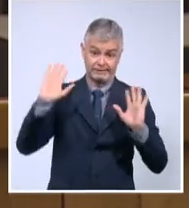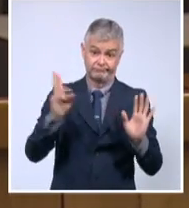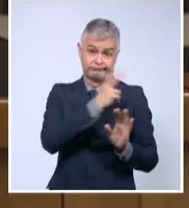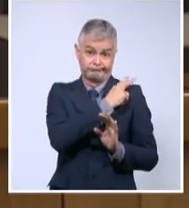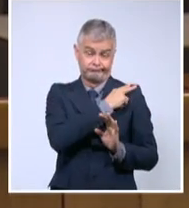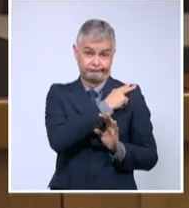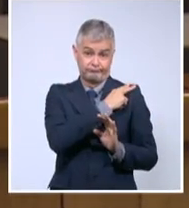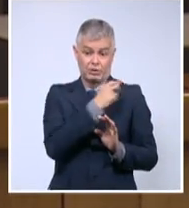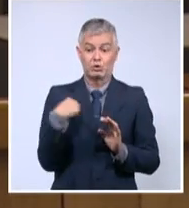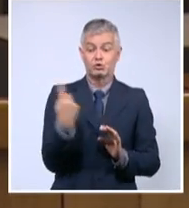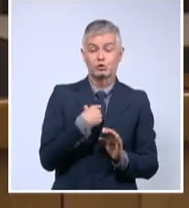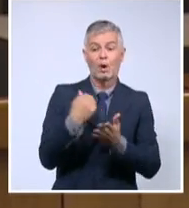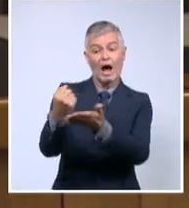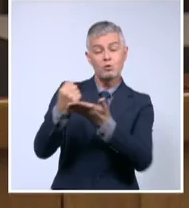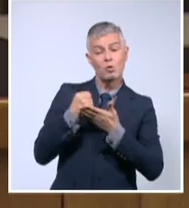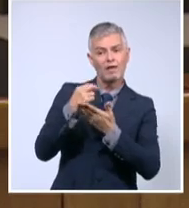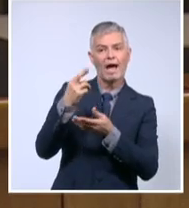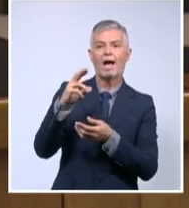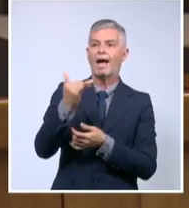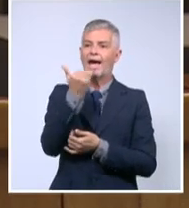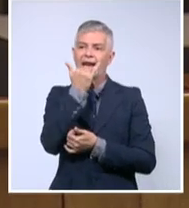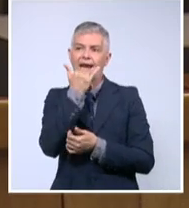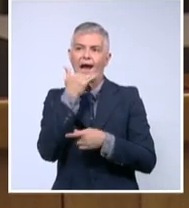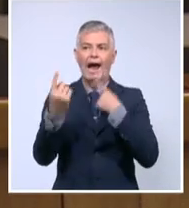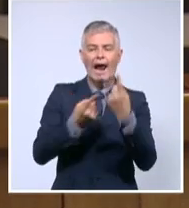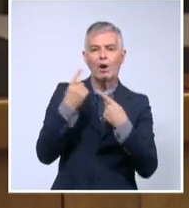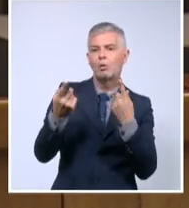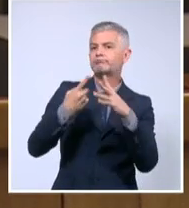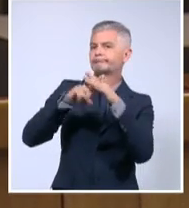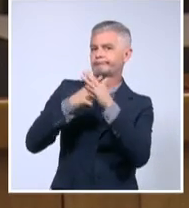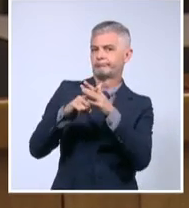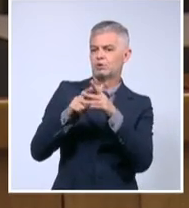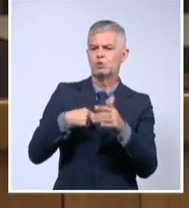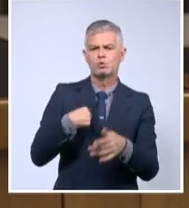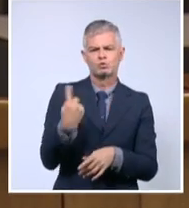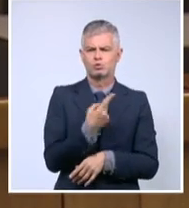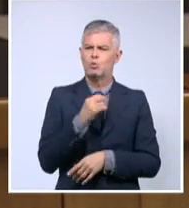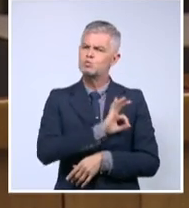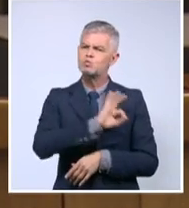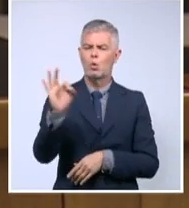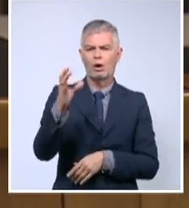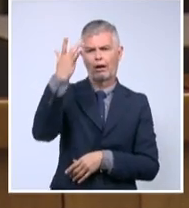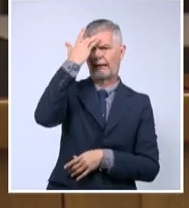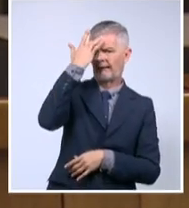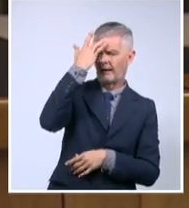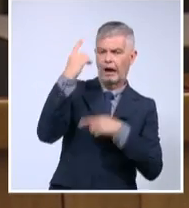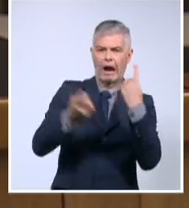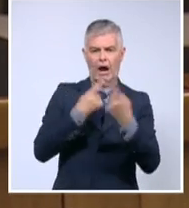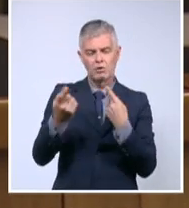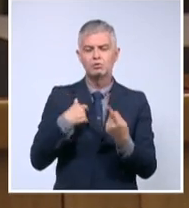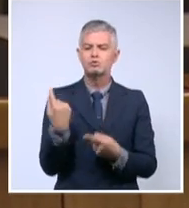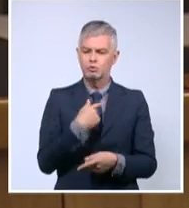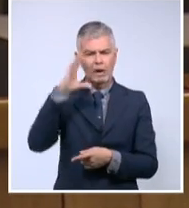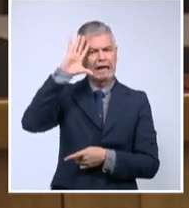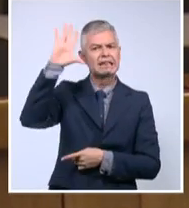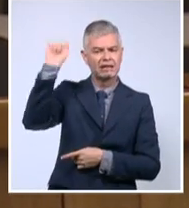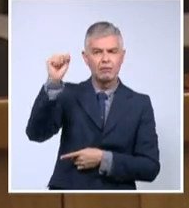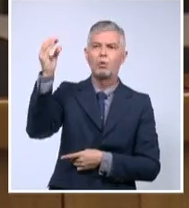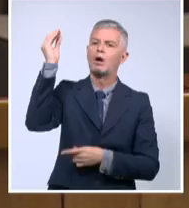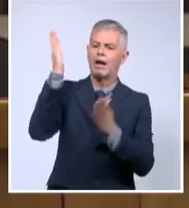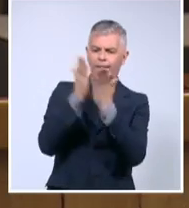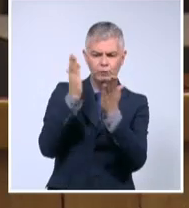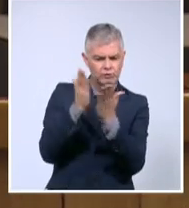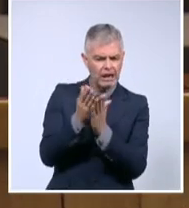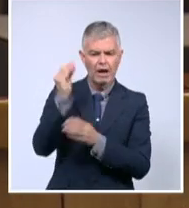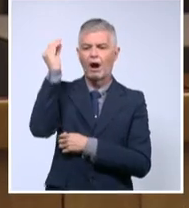mientras caminamos, algo de lo que jamás nos avergonzaremos ni renegaremos. Entendemos que estudiar,